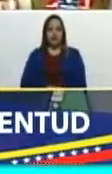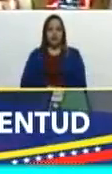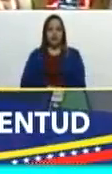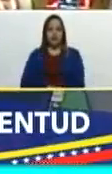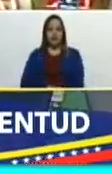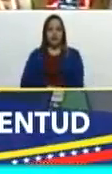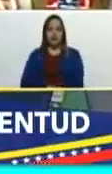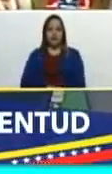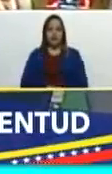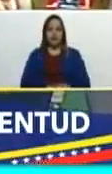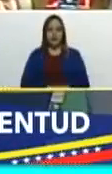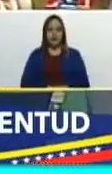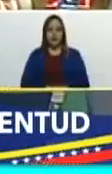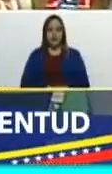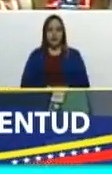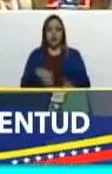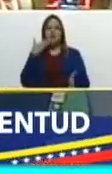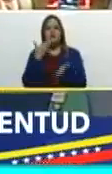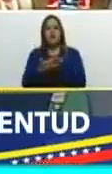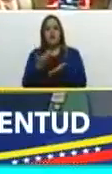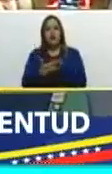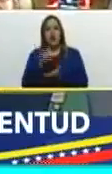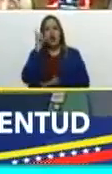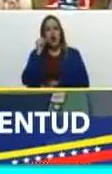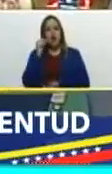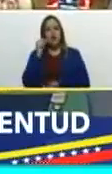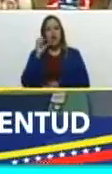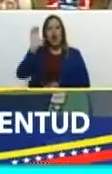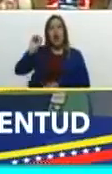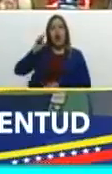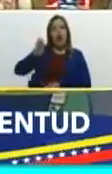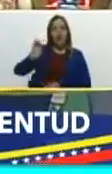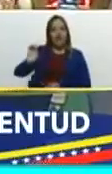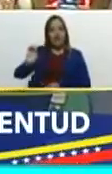Una propuesta de Luis López de la OVE de Amazonas.